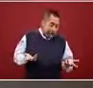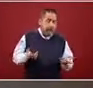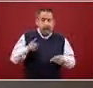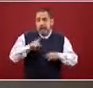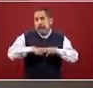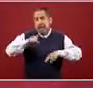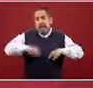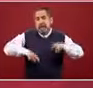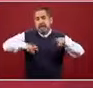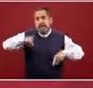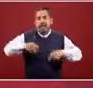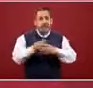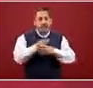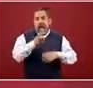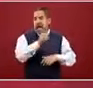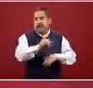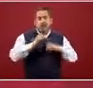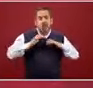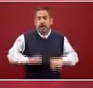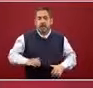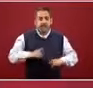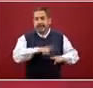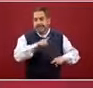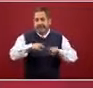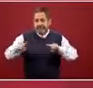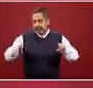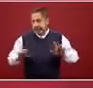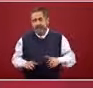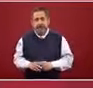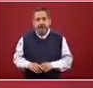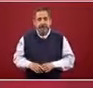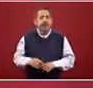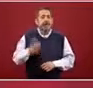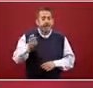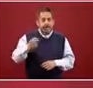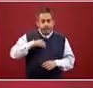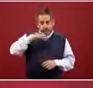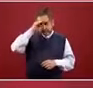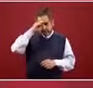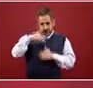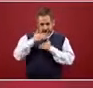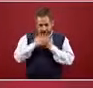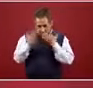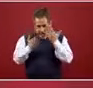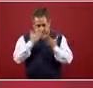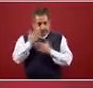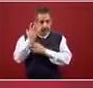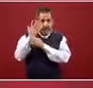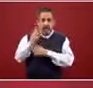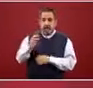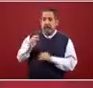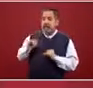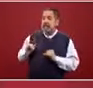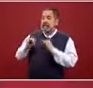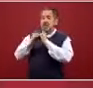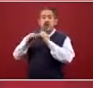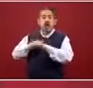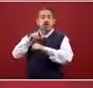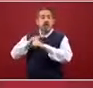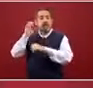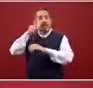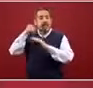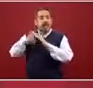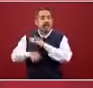de la variabilidad biológica. Precisamente estamos planeando un estudio que ha propuesto el Instituto Nacional de Ciencias